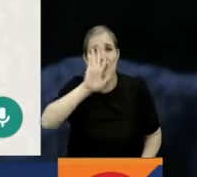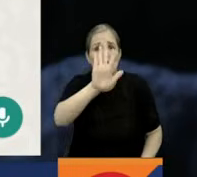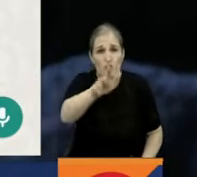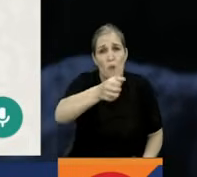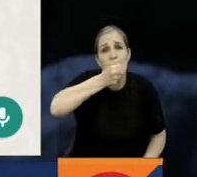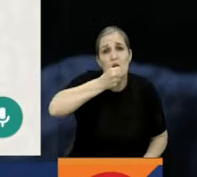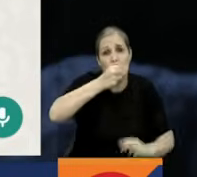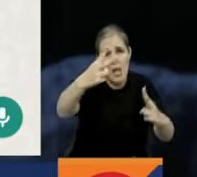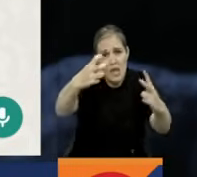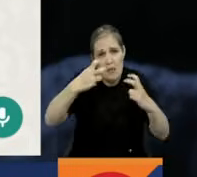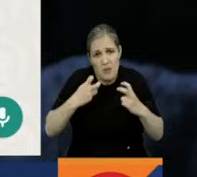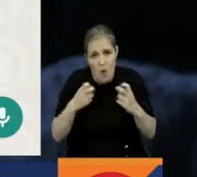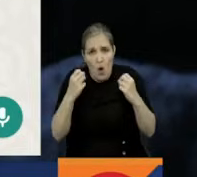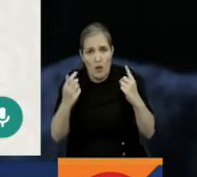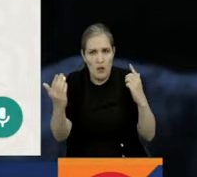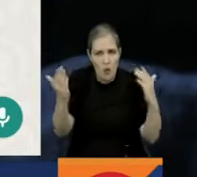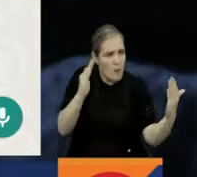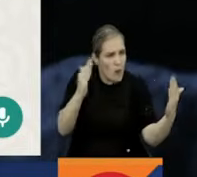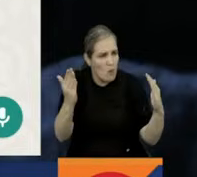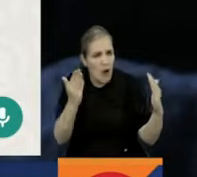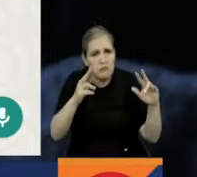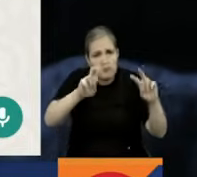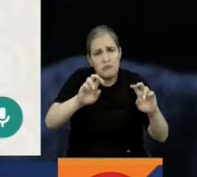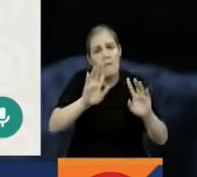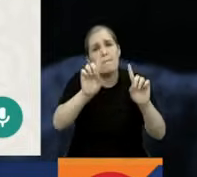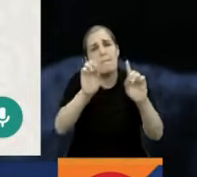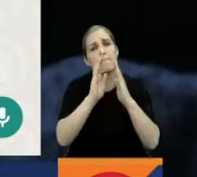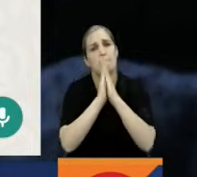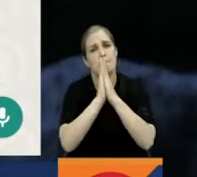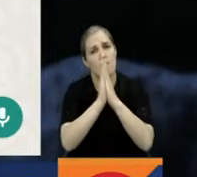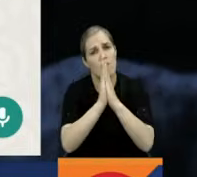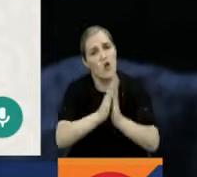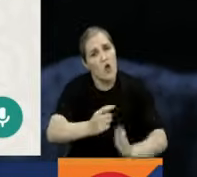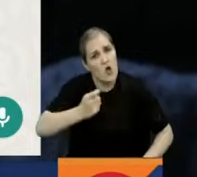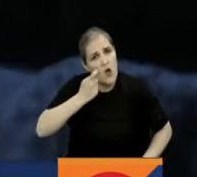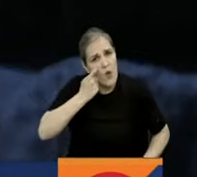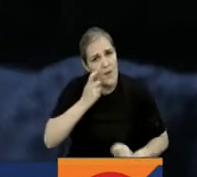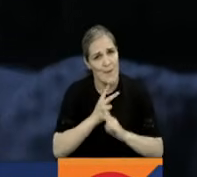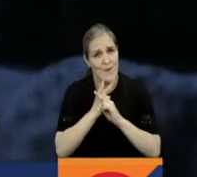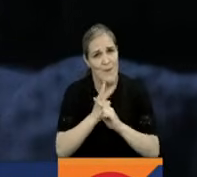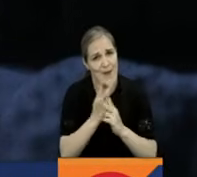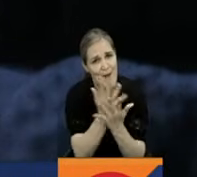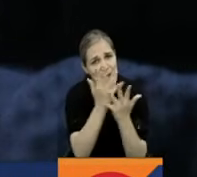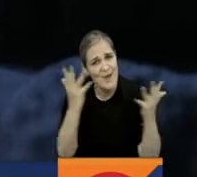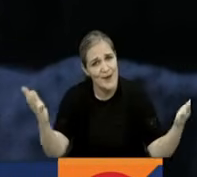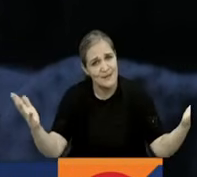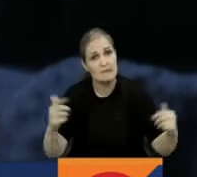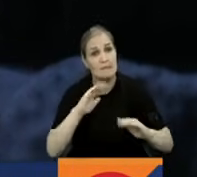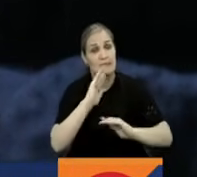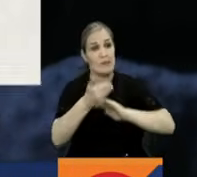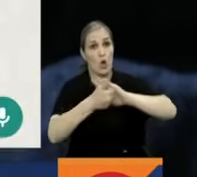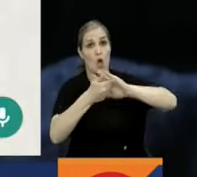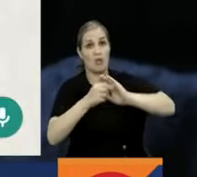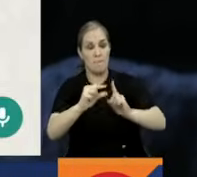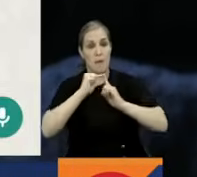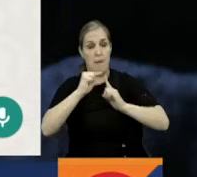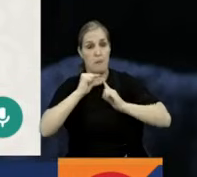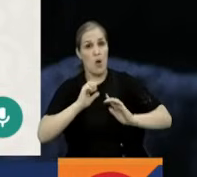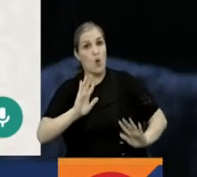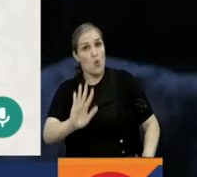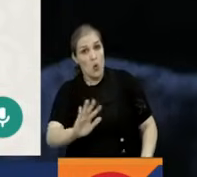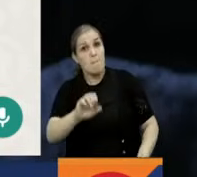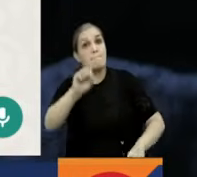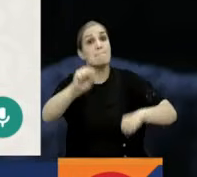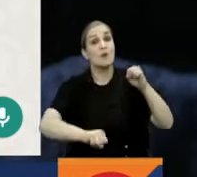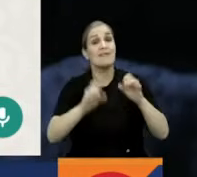de investigar y contrastar información, pero le pido que proceda con rigor en este asunto. Las acusaciones de esta naturaleza pueden